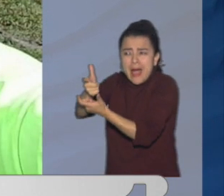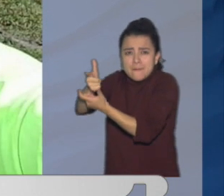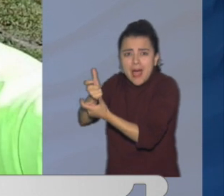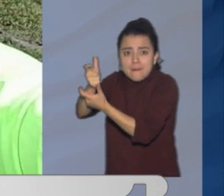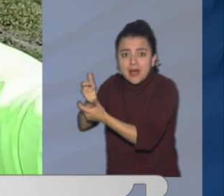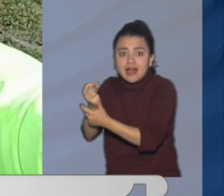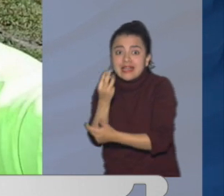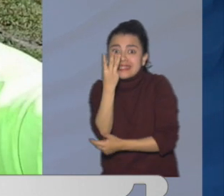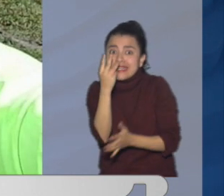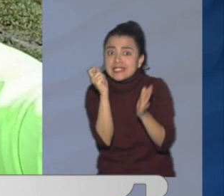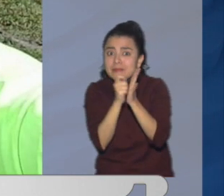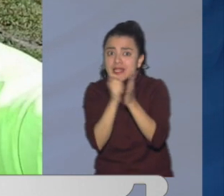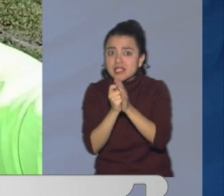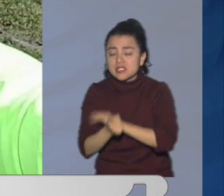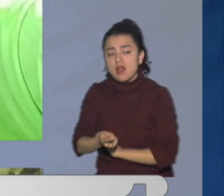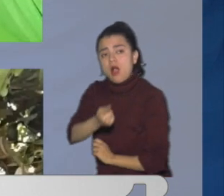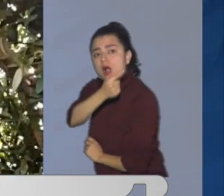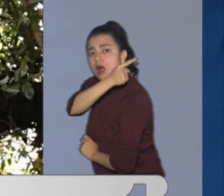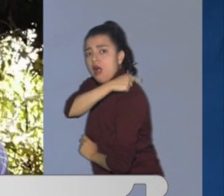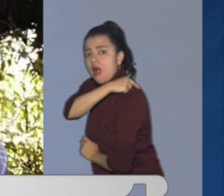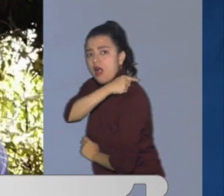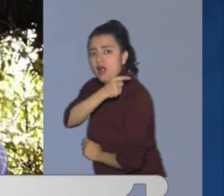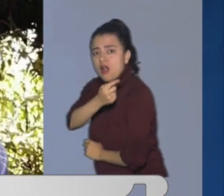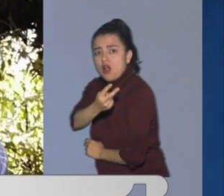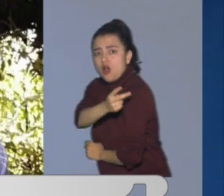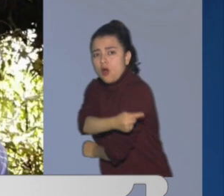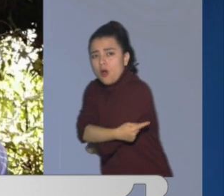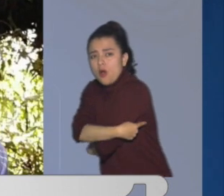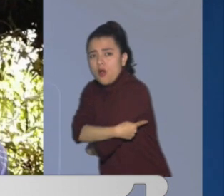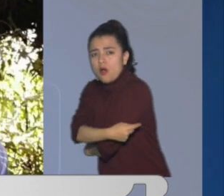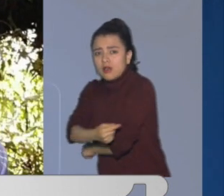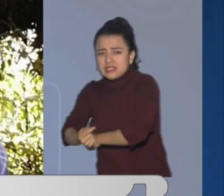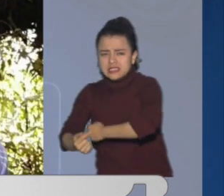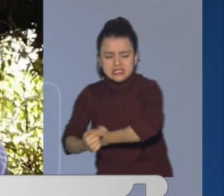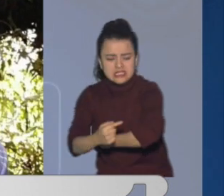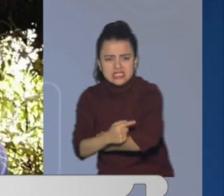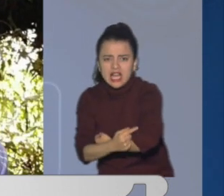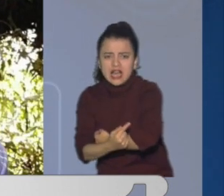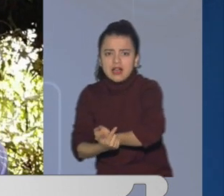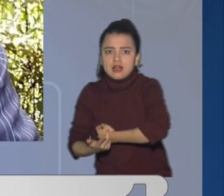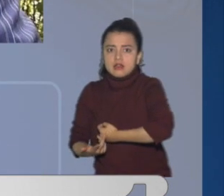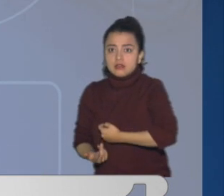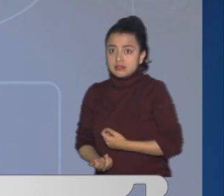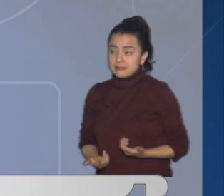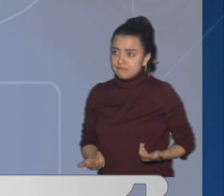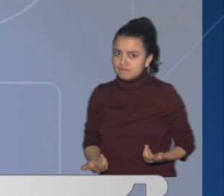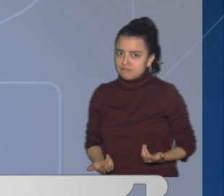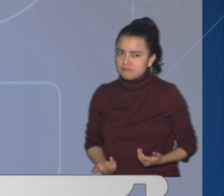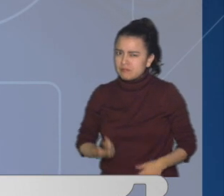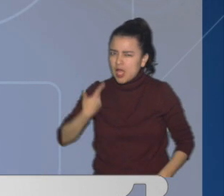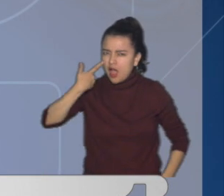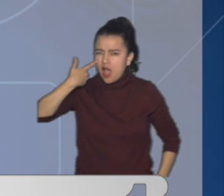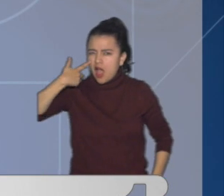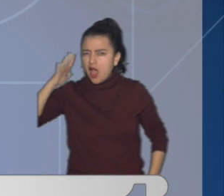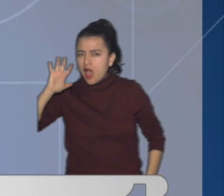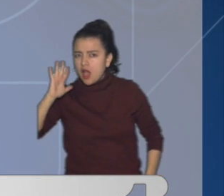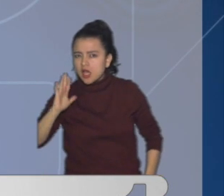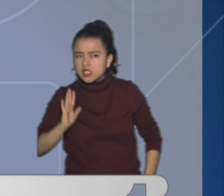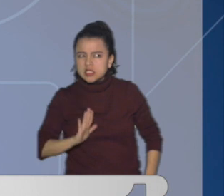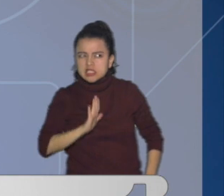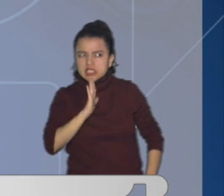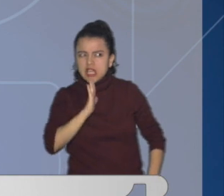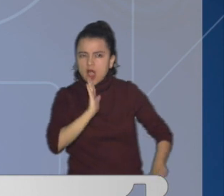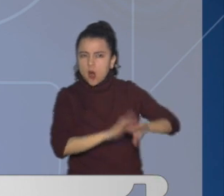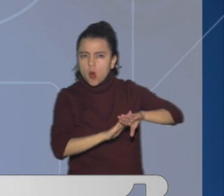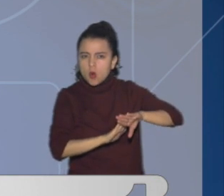de fuego en su espalda y 1 en el brazo derecho. Las autoridades todavía no han atribuido este atentado en contra de ningún